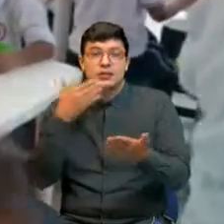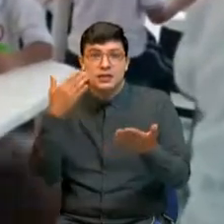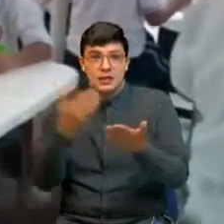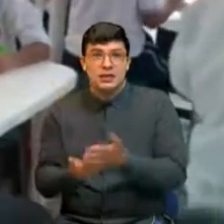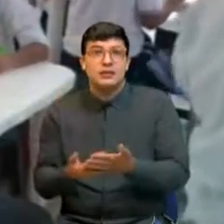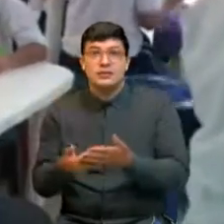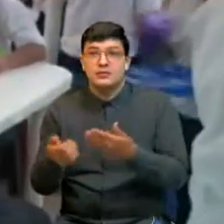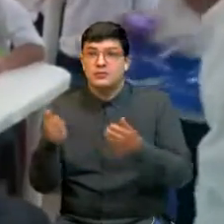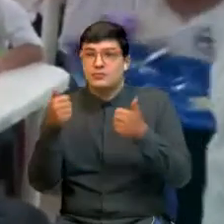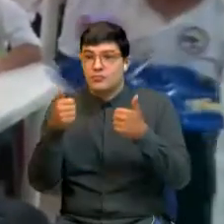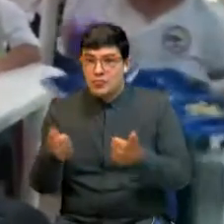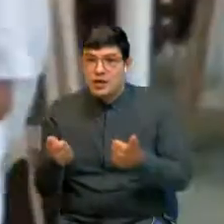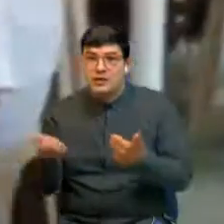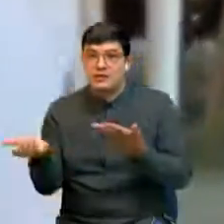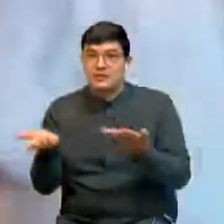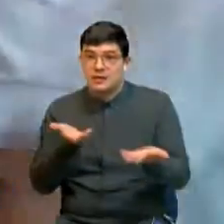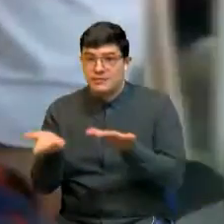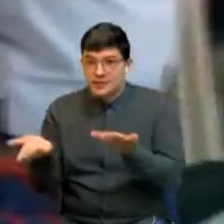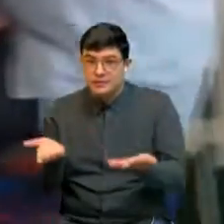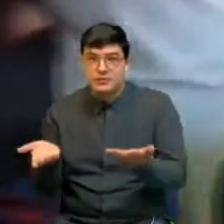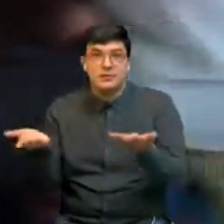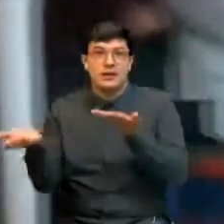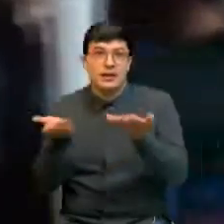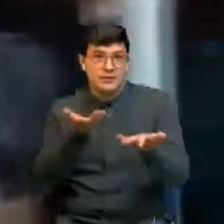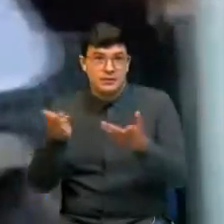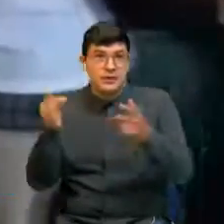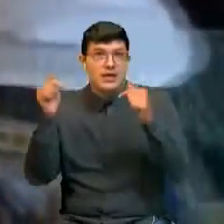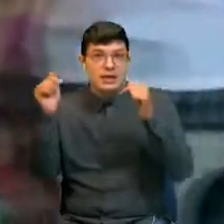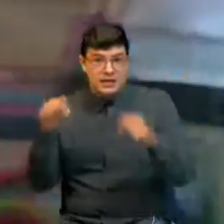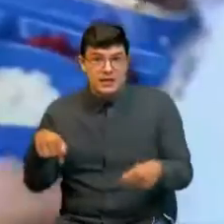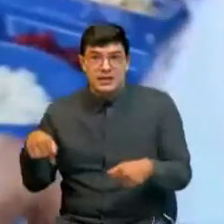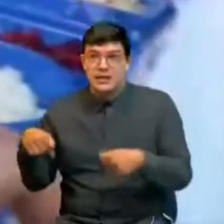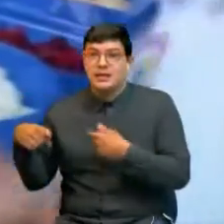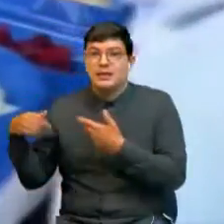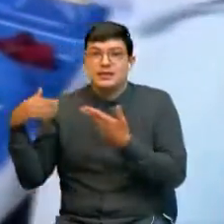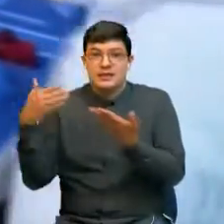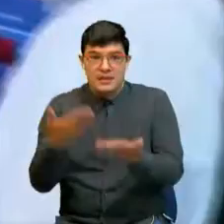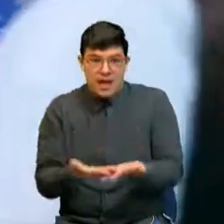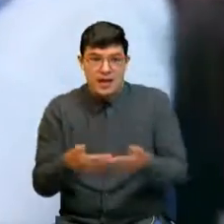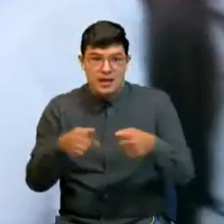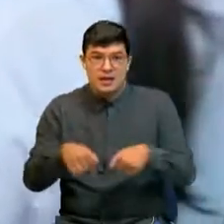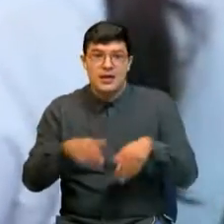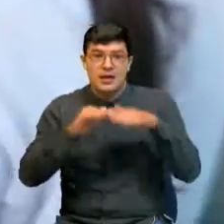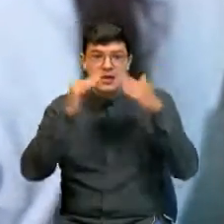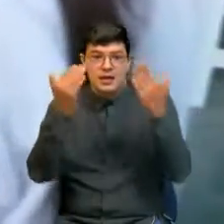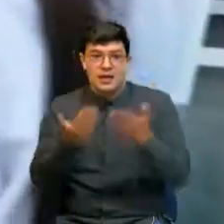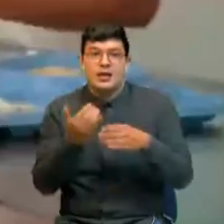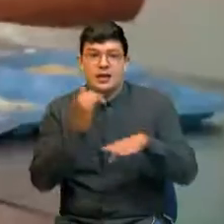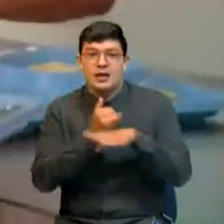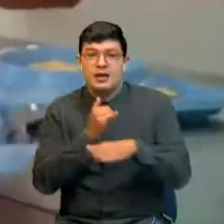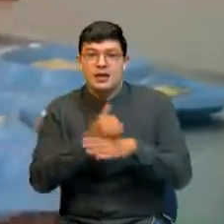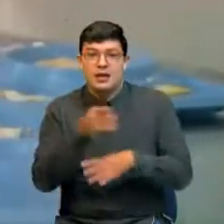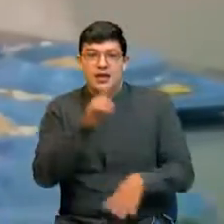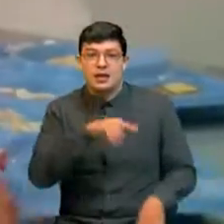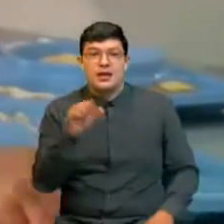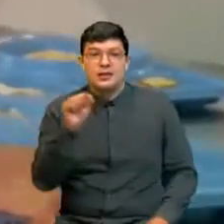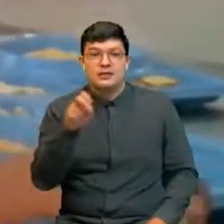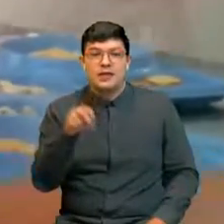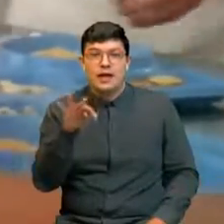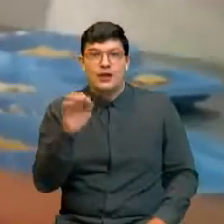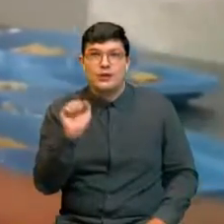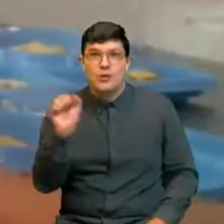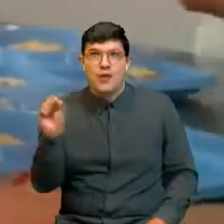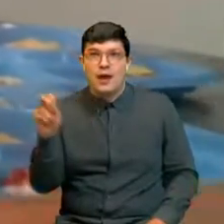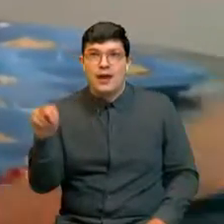por los servicios, los buenos servicios que da acá al Colegio Instituto Santo Ángel. El